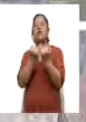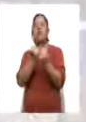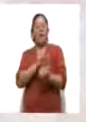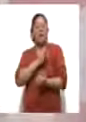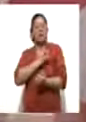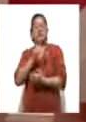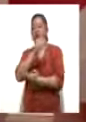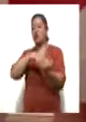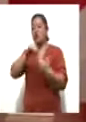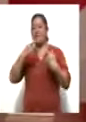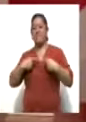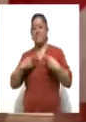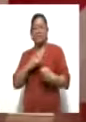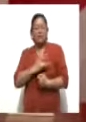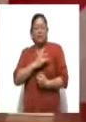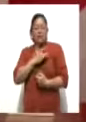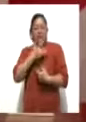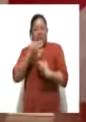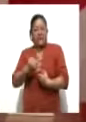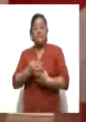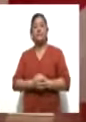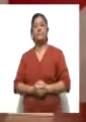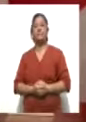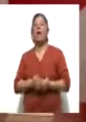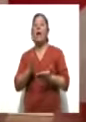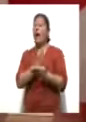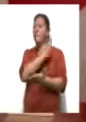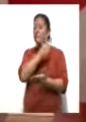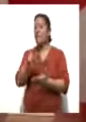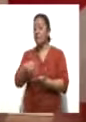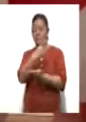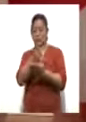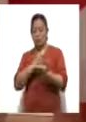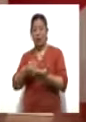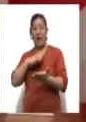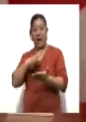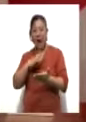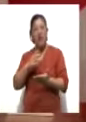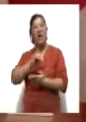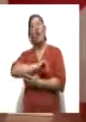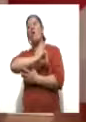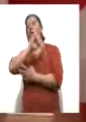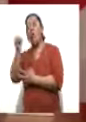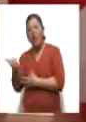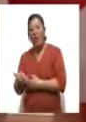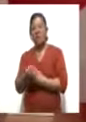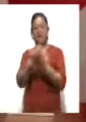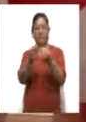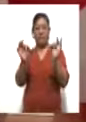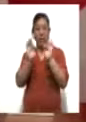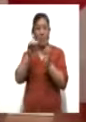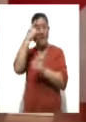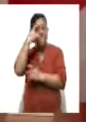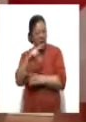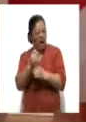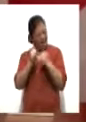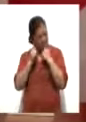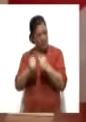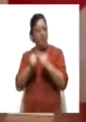población. Aparte de este programa, vamos a estar tomando otras medidas para seguir